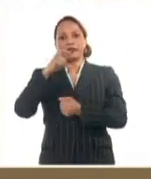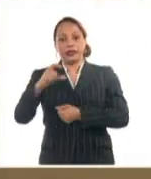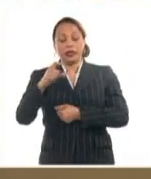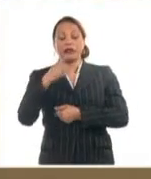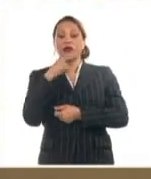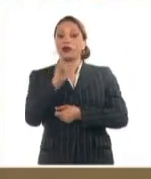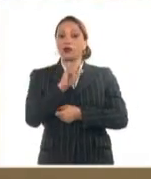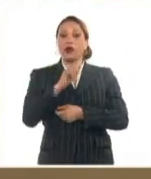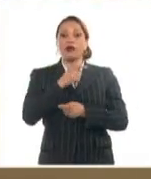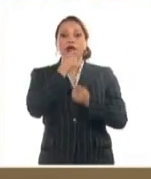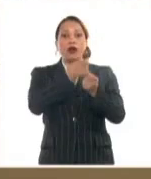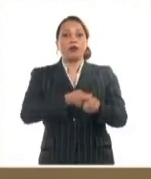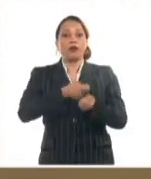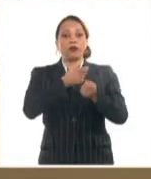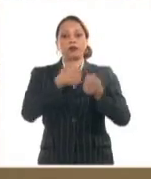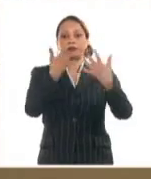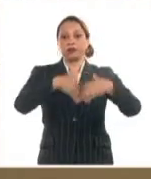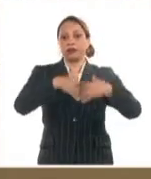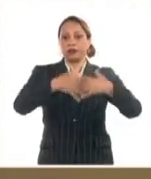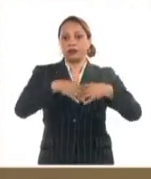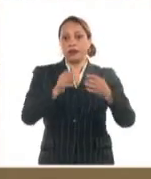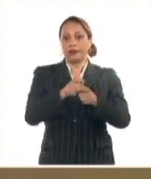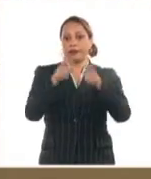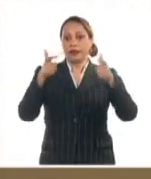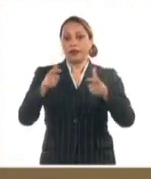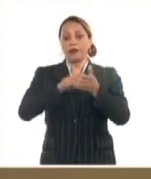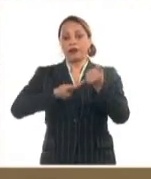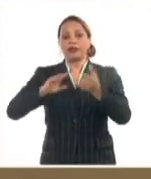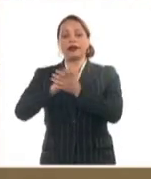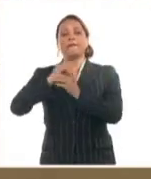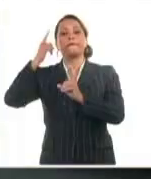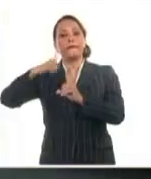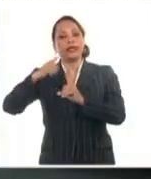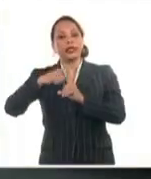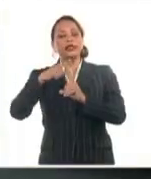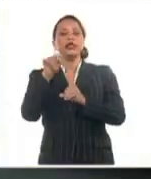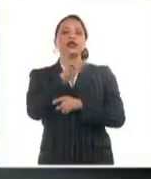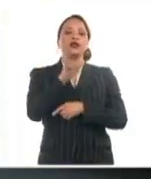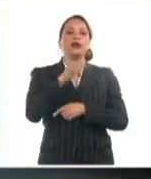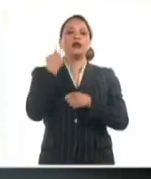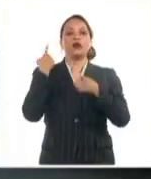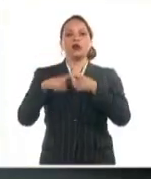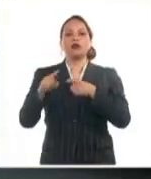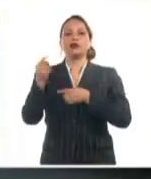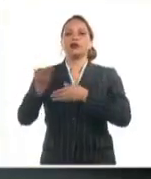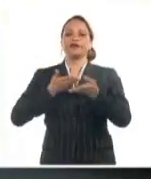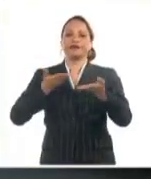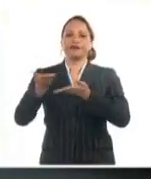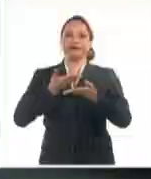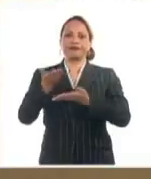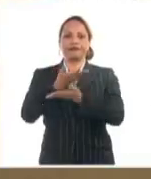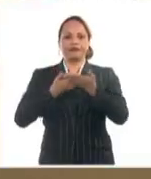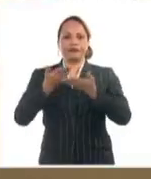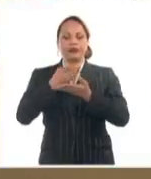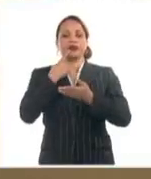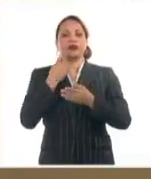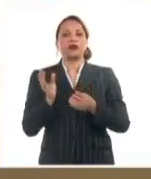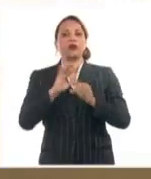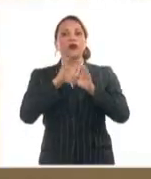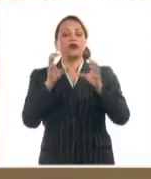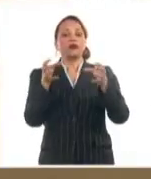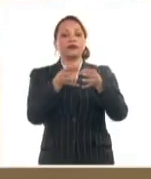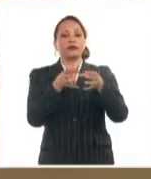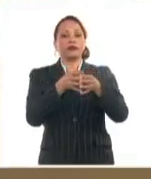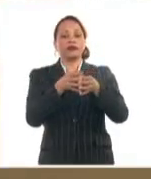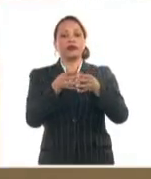polo productivo mayor del territorio de Matanzas, y también una VB comercializadora. Con esta subordinación al municipio,